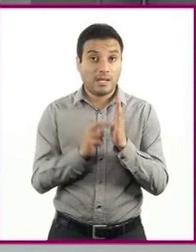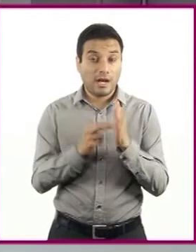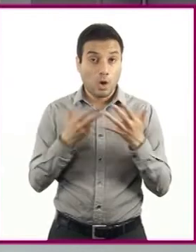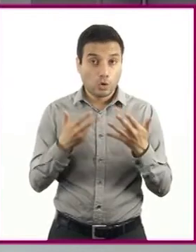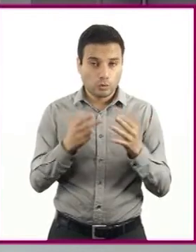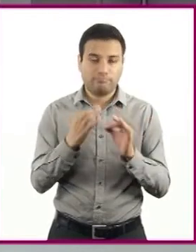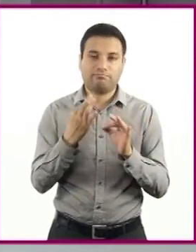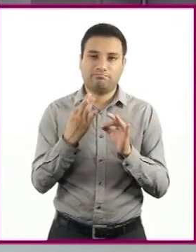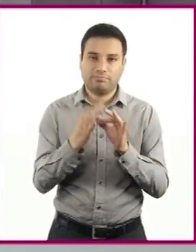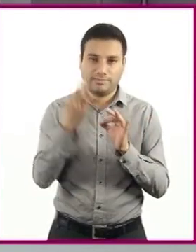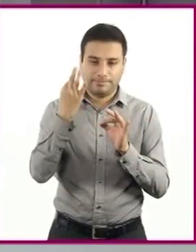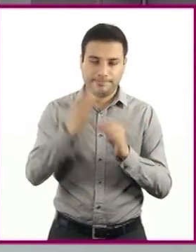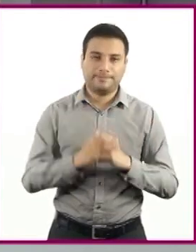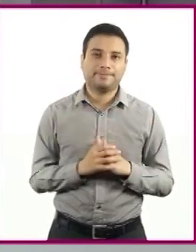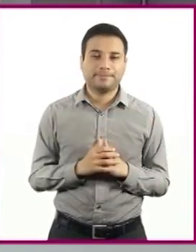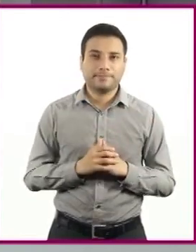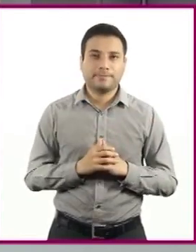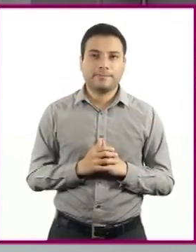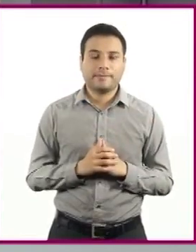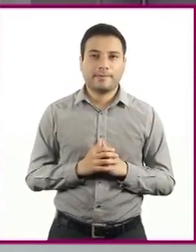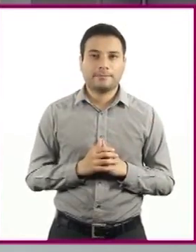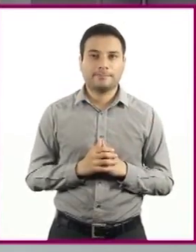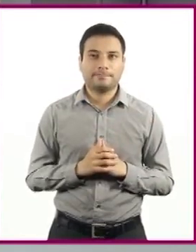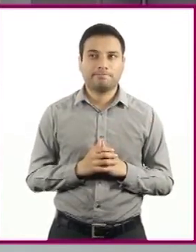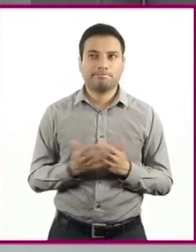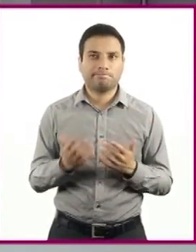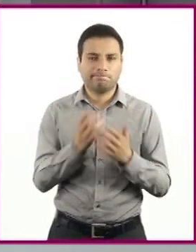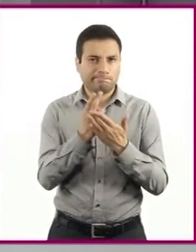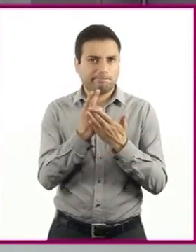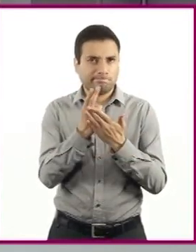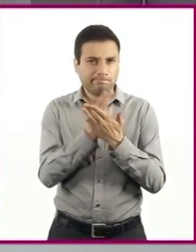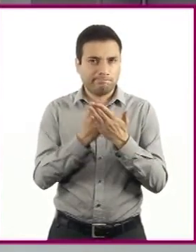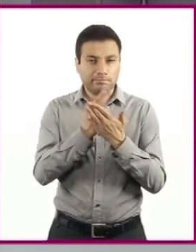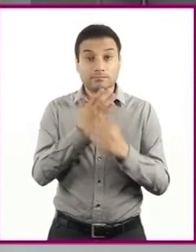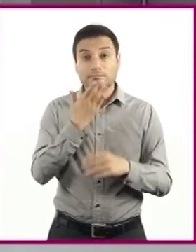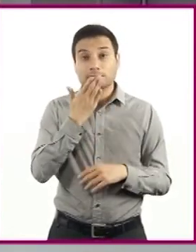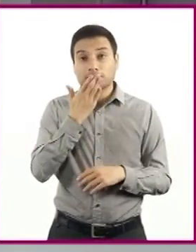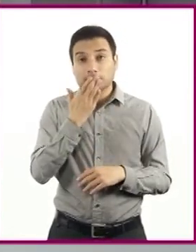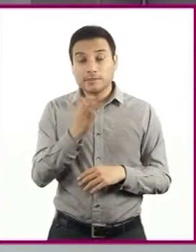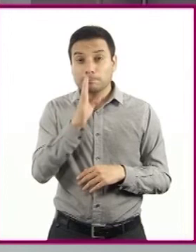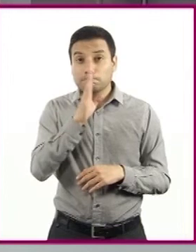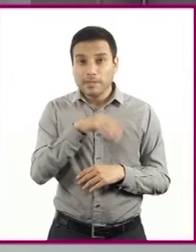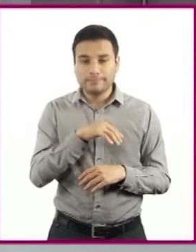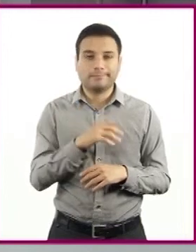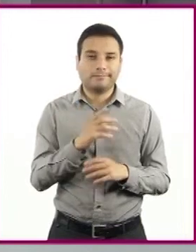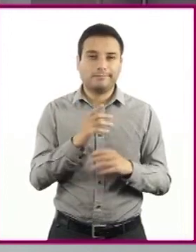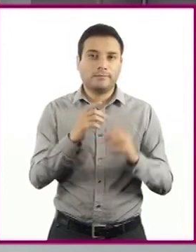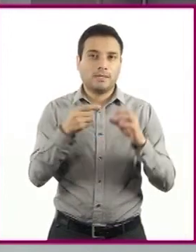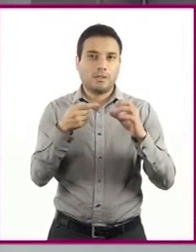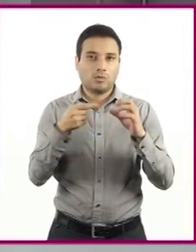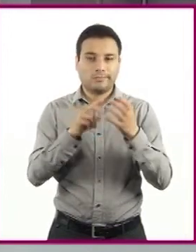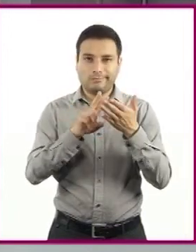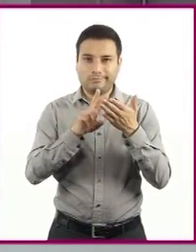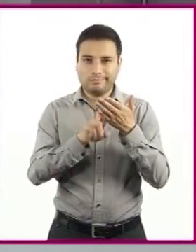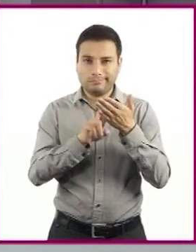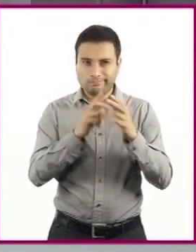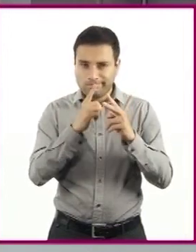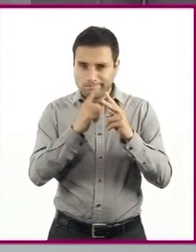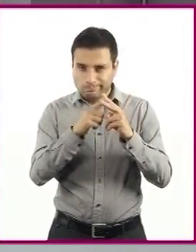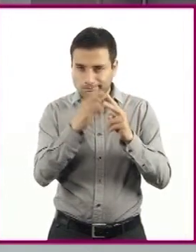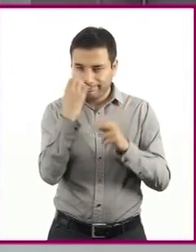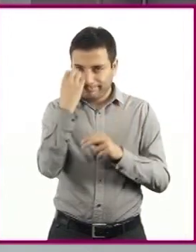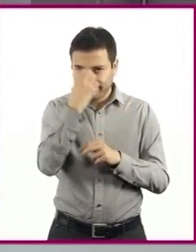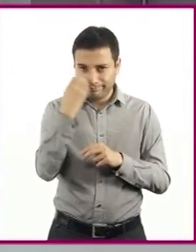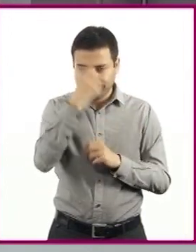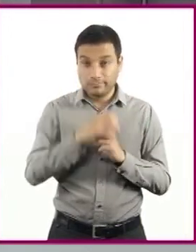de Lewis. Para saber si el diagrama de Lewis está correcto, contamos los electrones. Recuerden que se tienen que